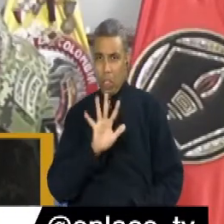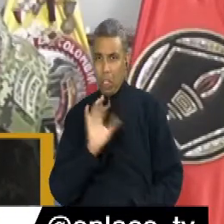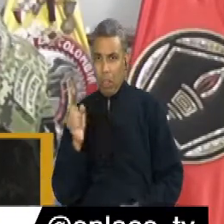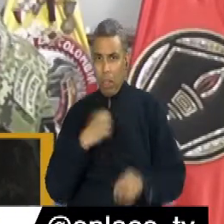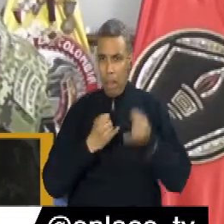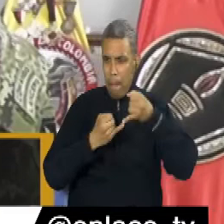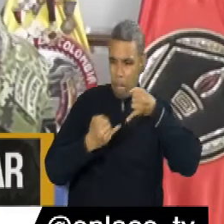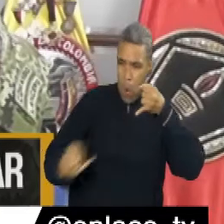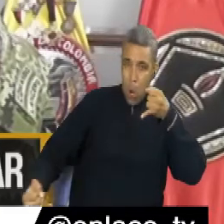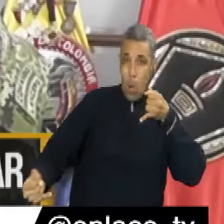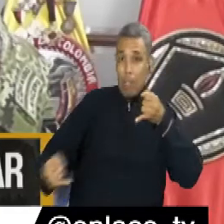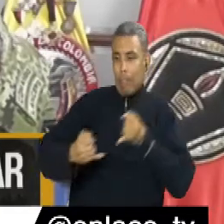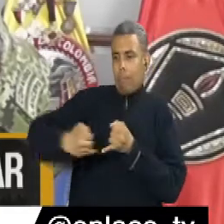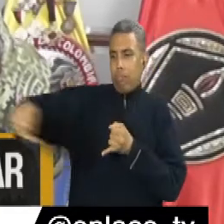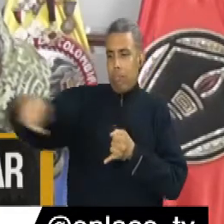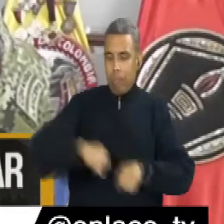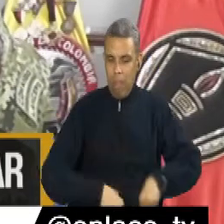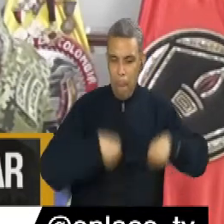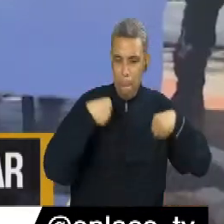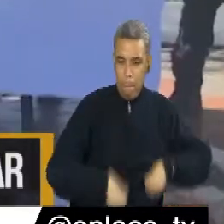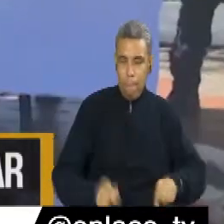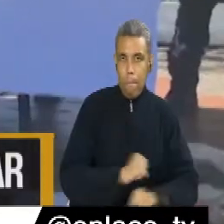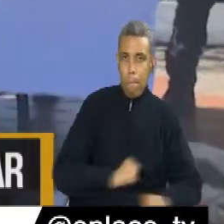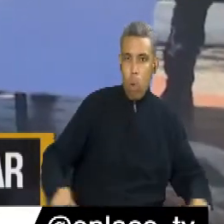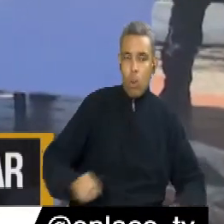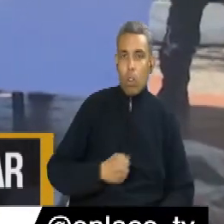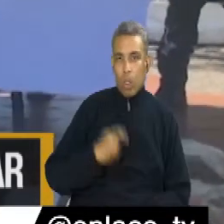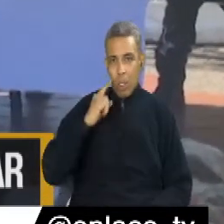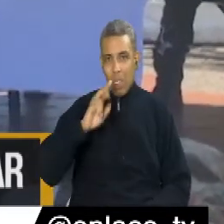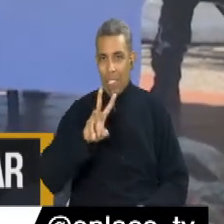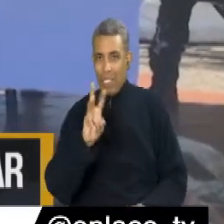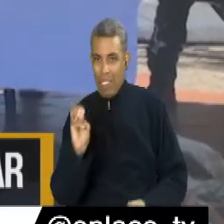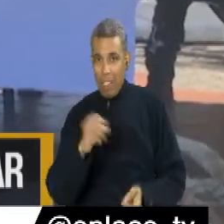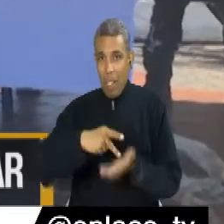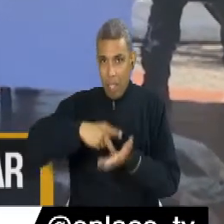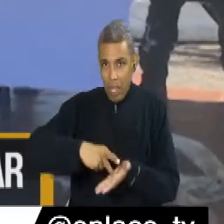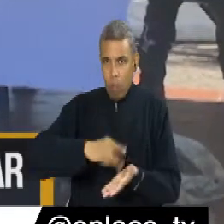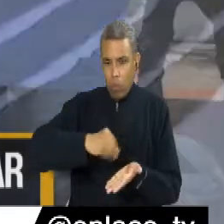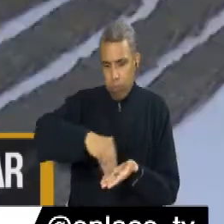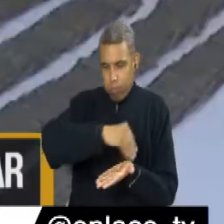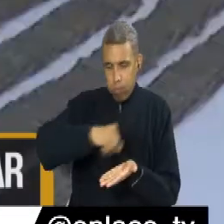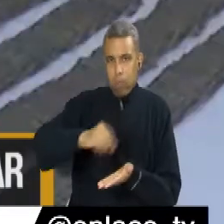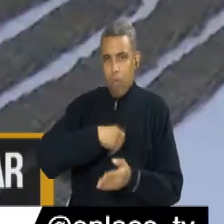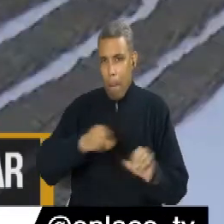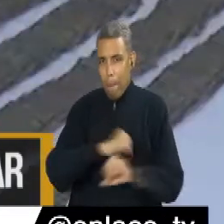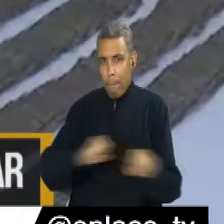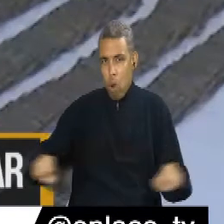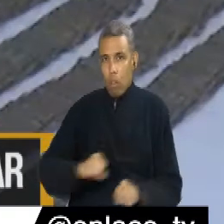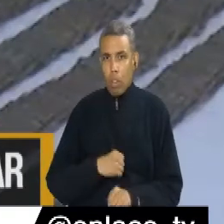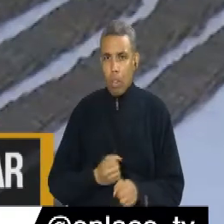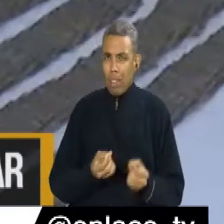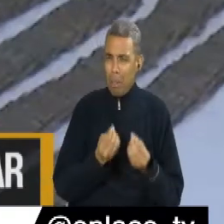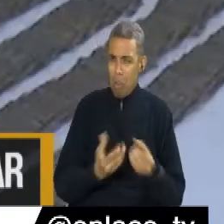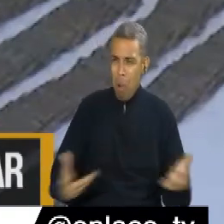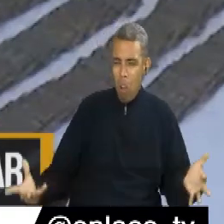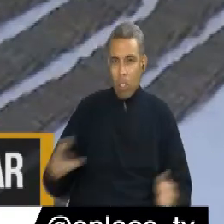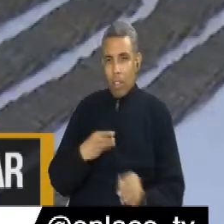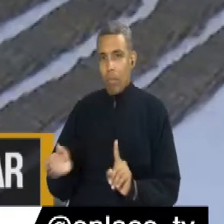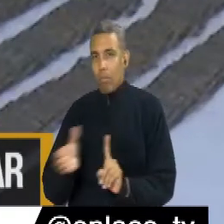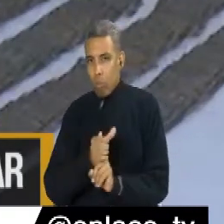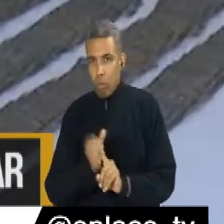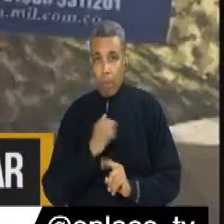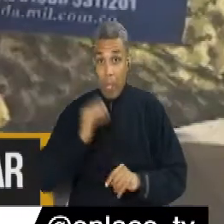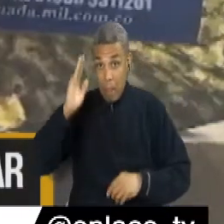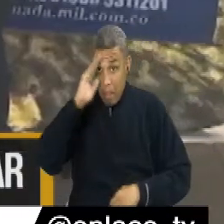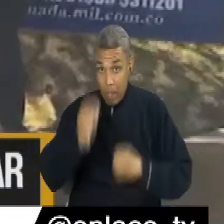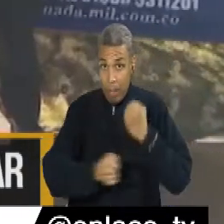detonante y 30 kilos de explosivos. El material de guerra fue hallado mediante una operación militar realizada en una zona boscosa